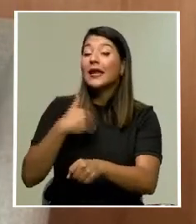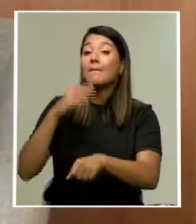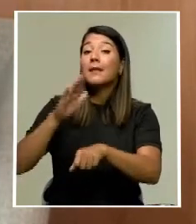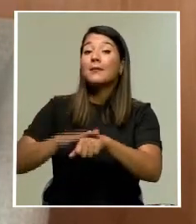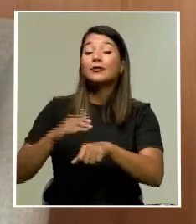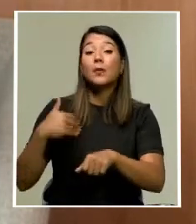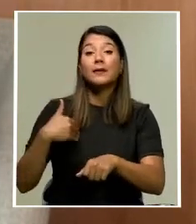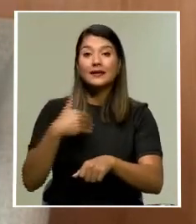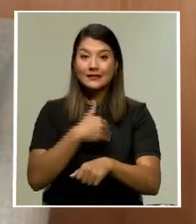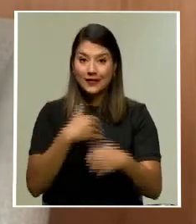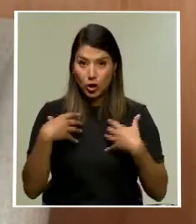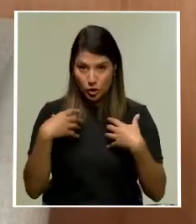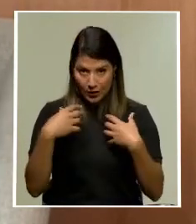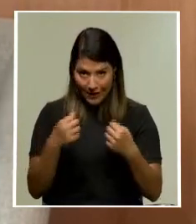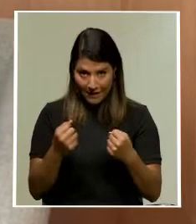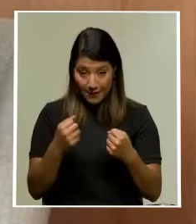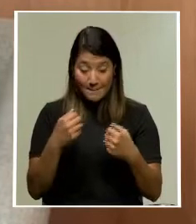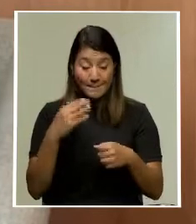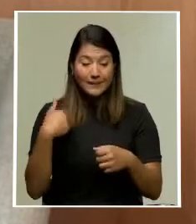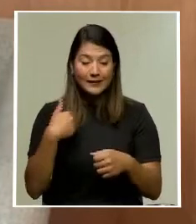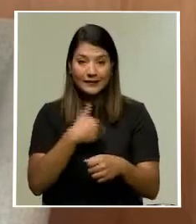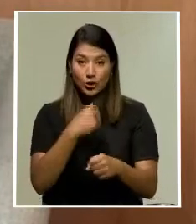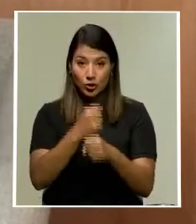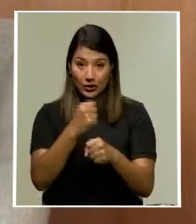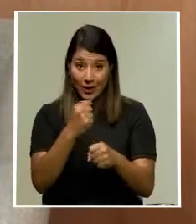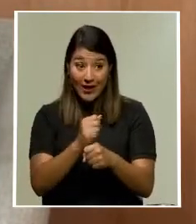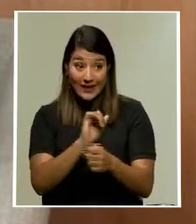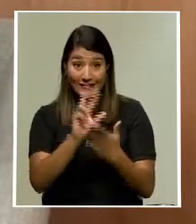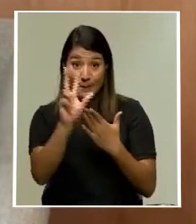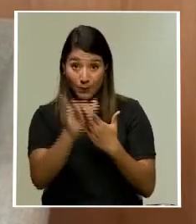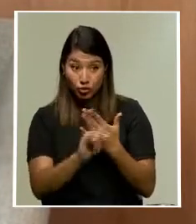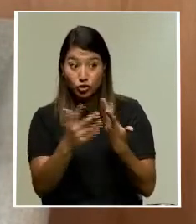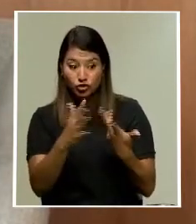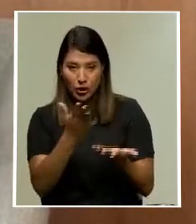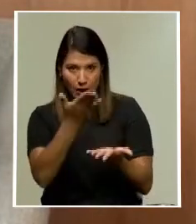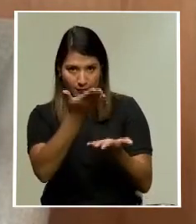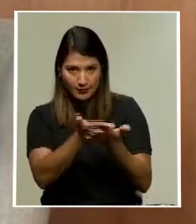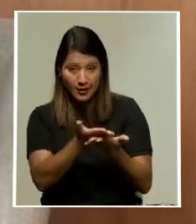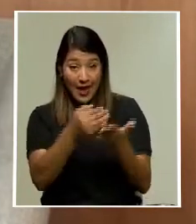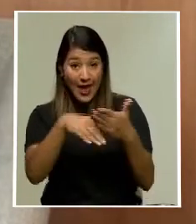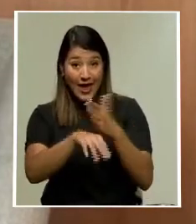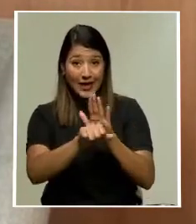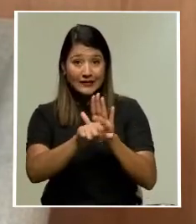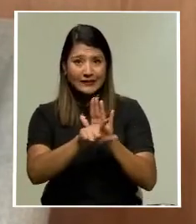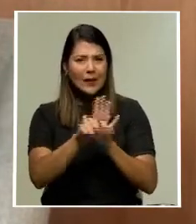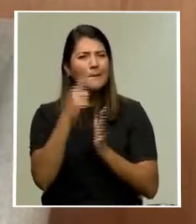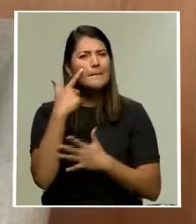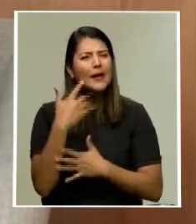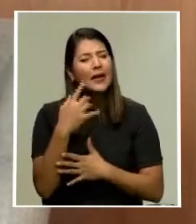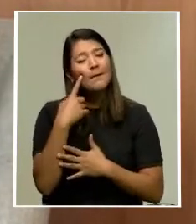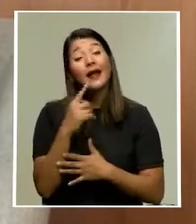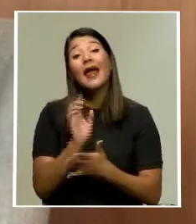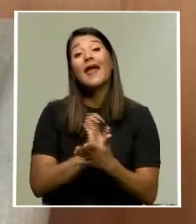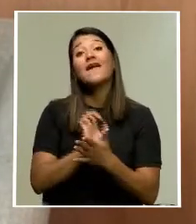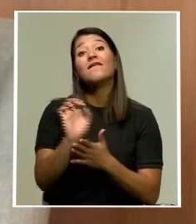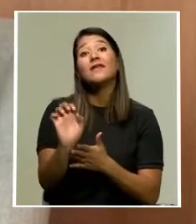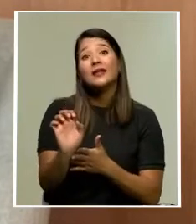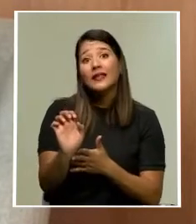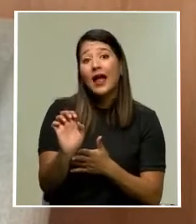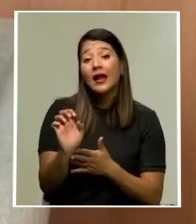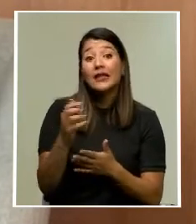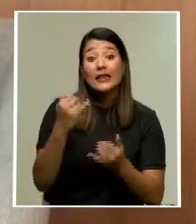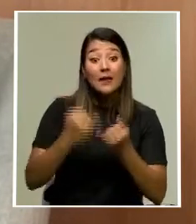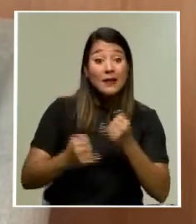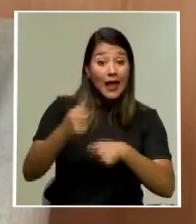hemos presentado y está siendo trabajado en la línea de buscar que no se venga una nueva ola de